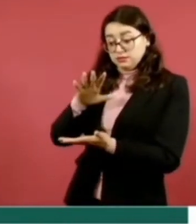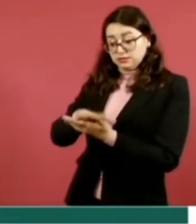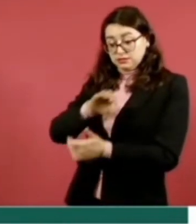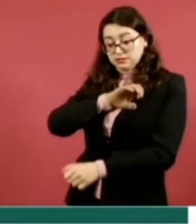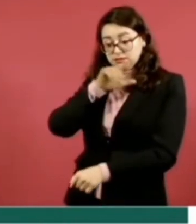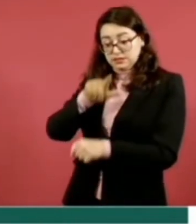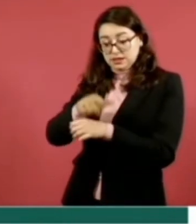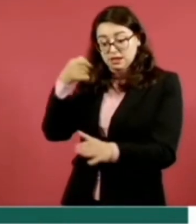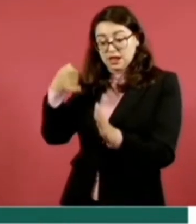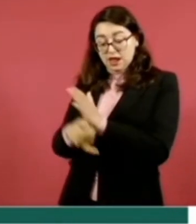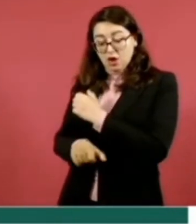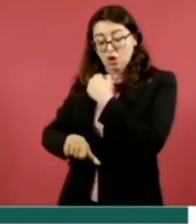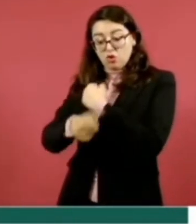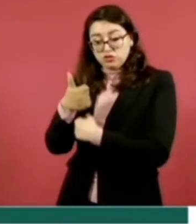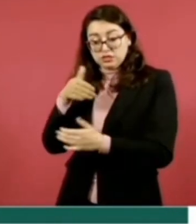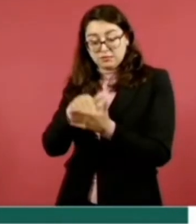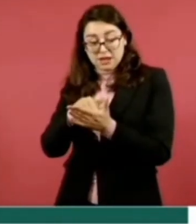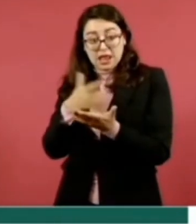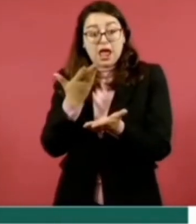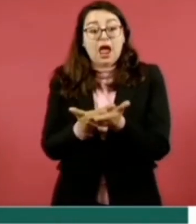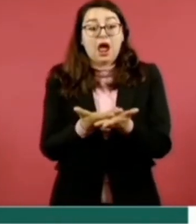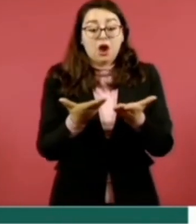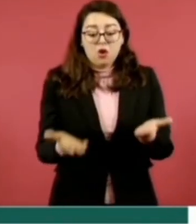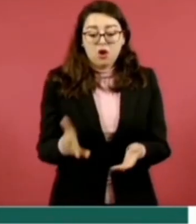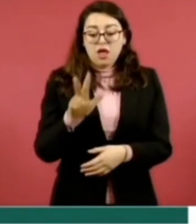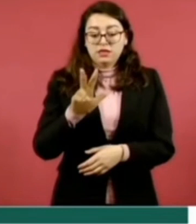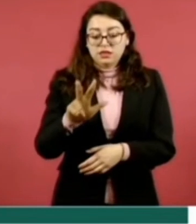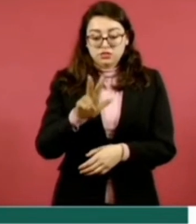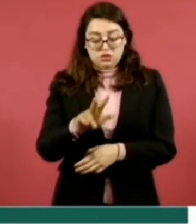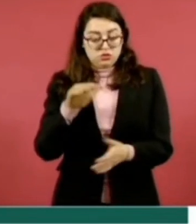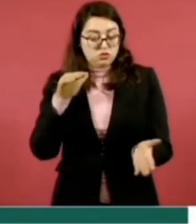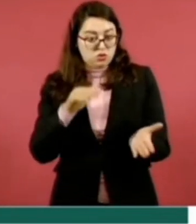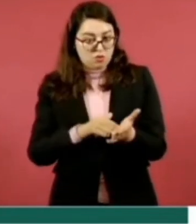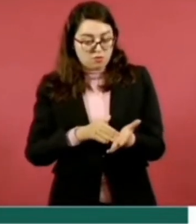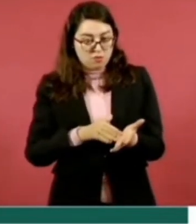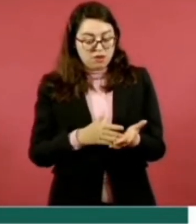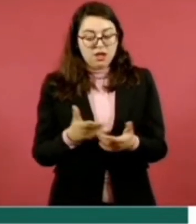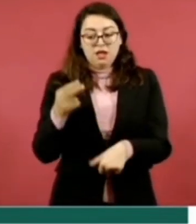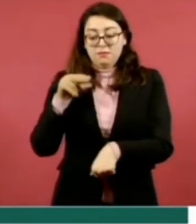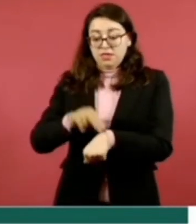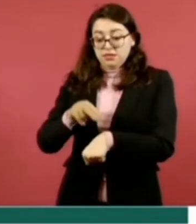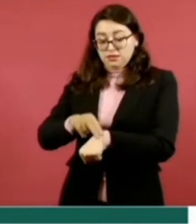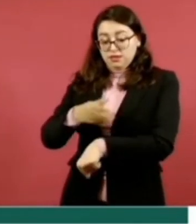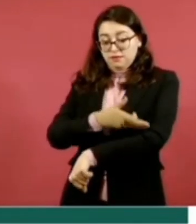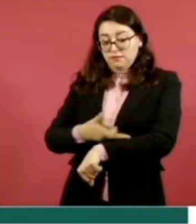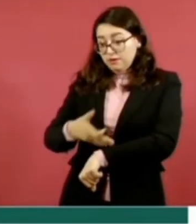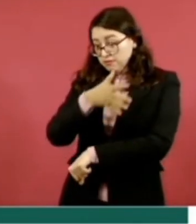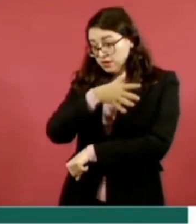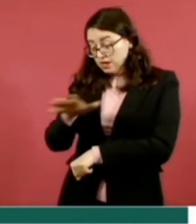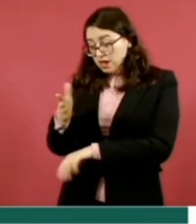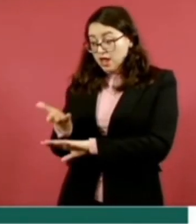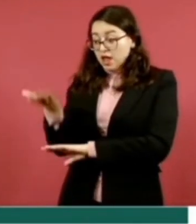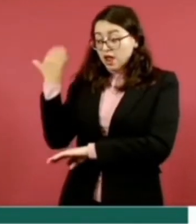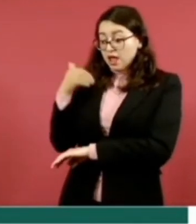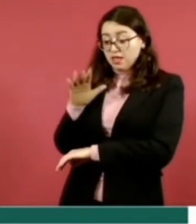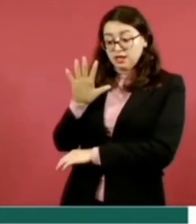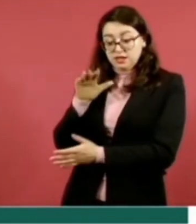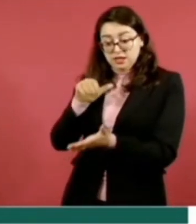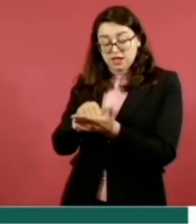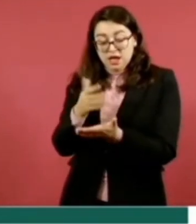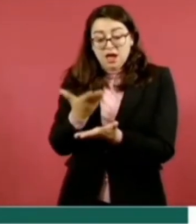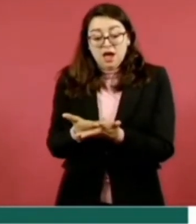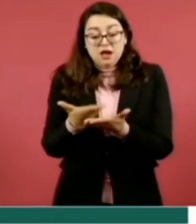18,000 consultas al mes, 65% de incremento. Las de medicina familiar pasaron de 5,079